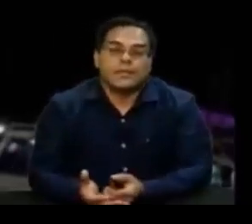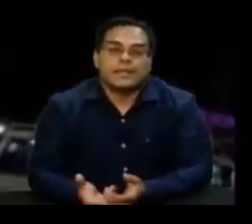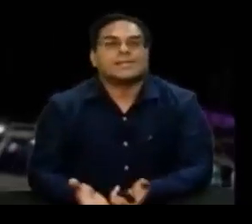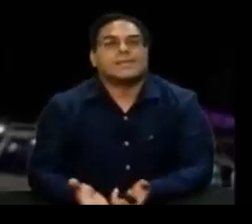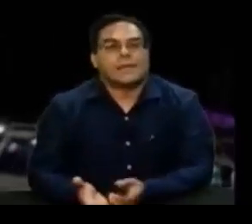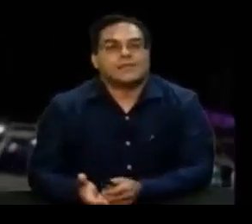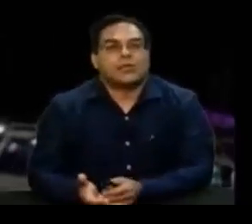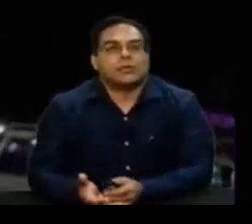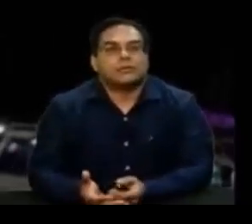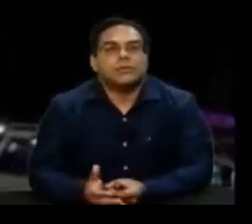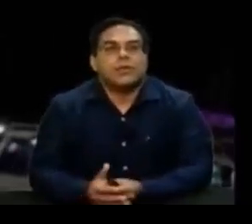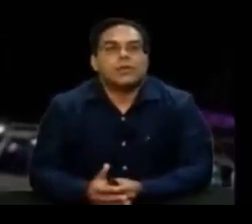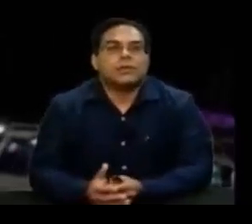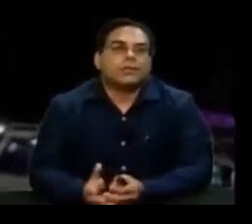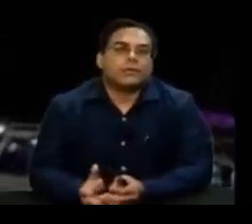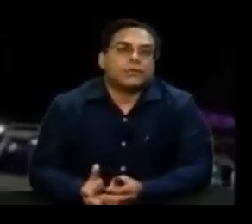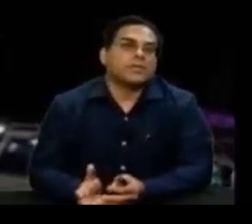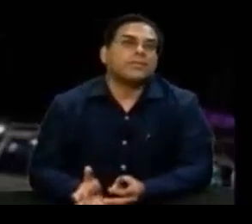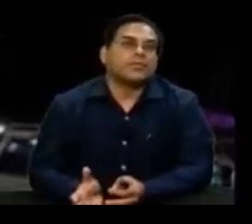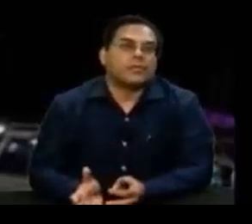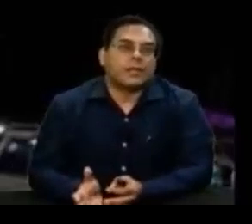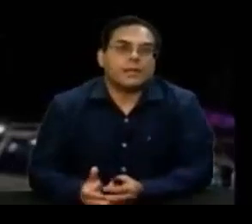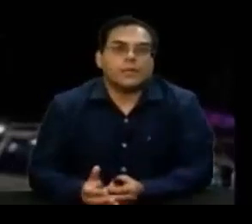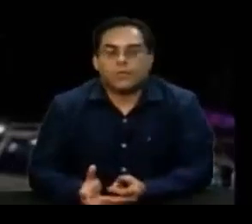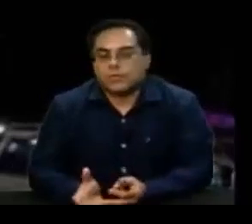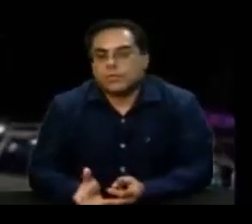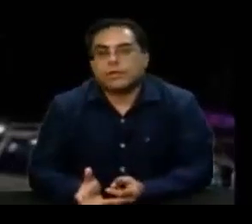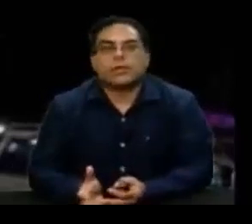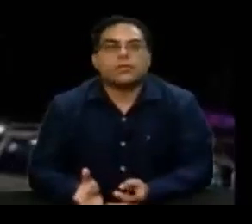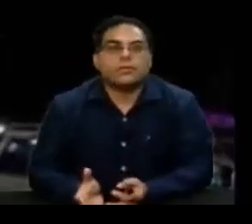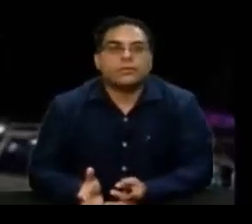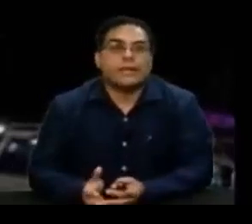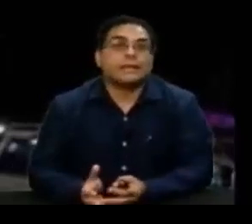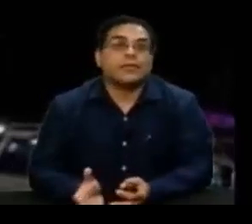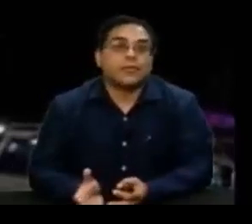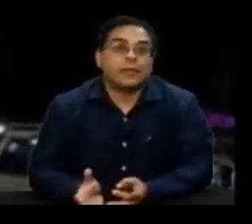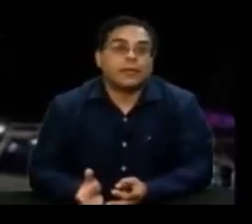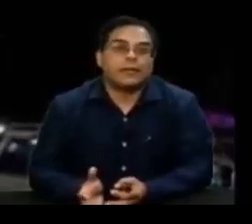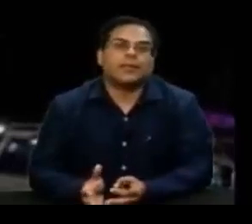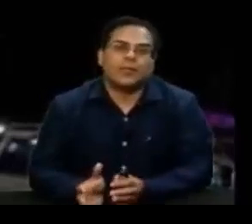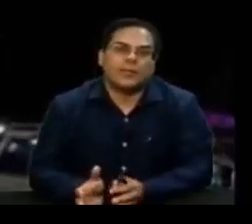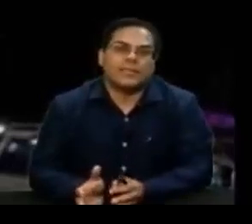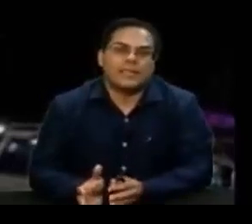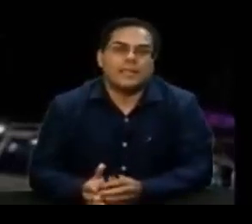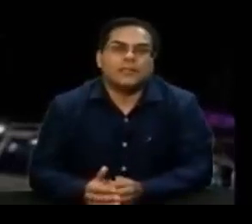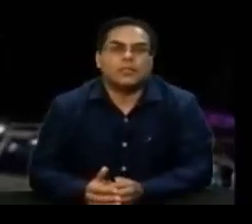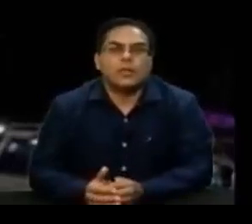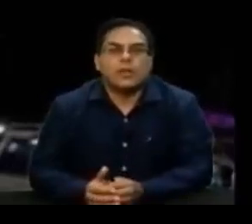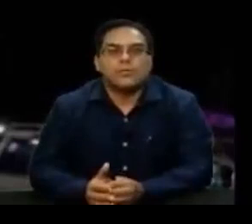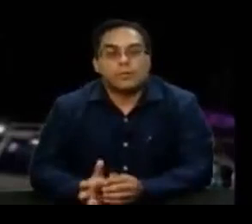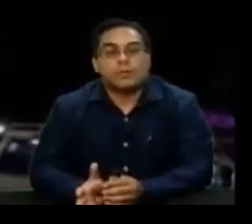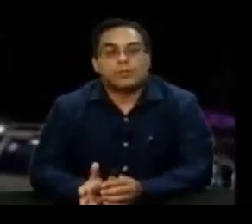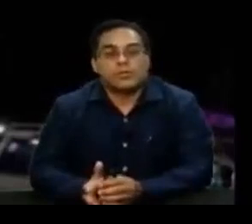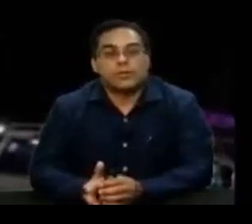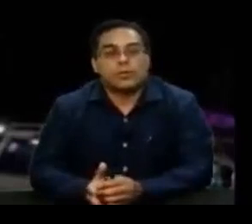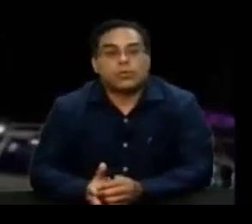muchas clasificaciones, ¿no? Con una fractura simple o cerrada, compuesta o abierta, con minuta, en tallo verde, que normalmente es de niños,